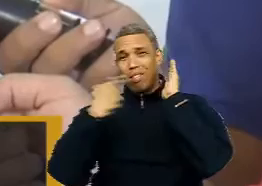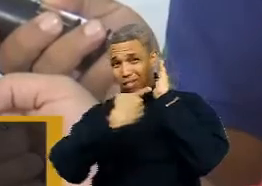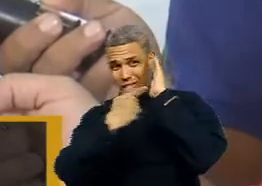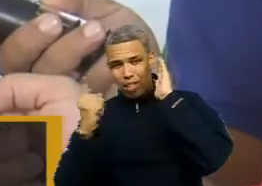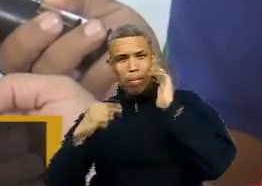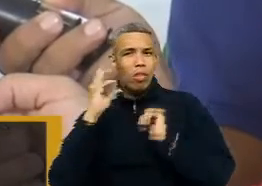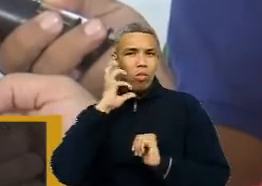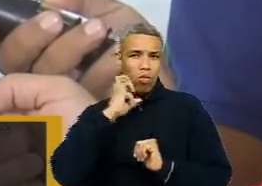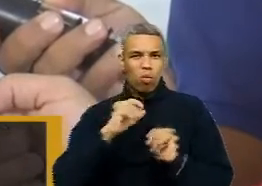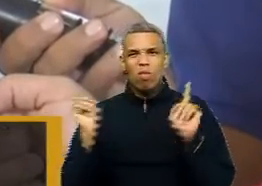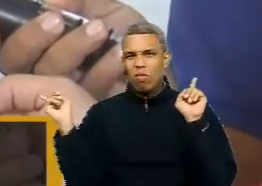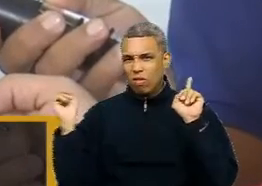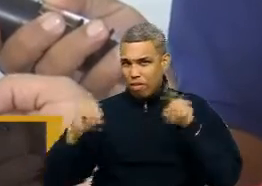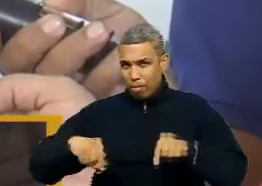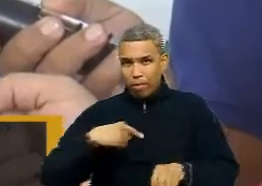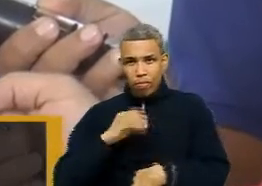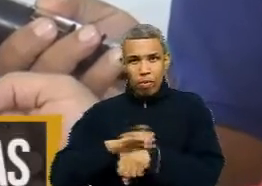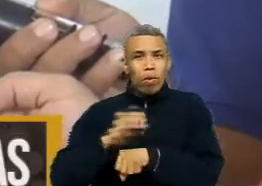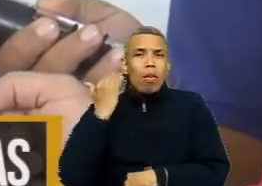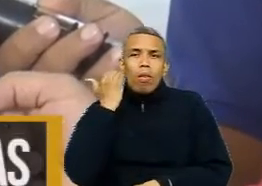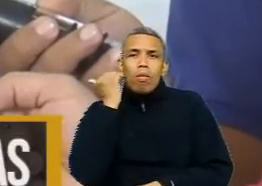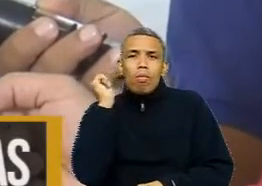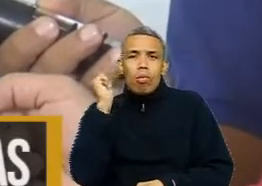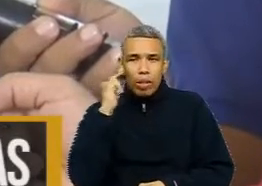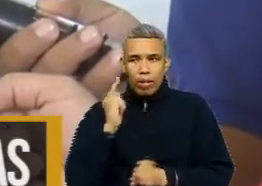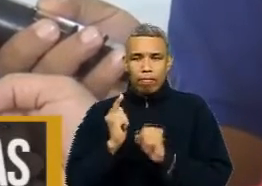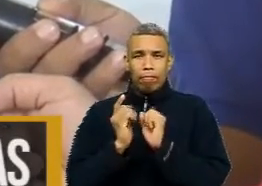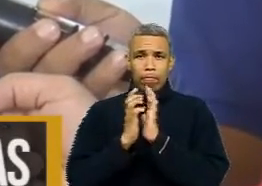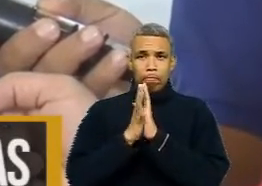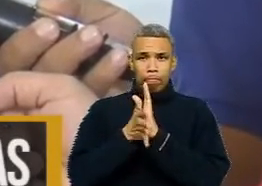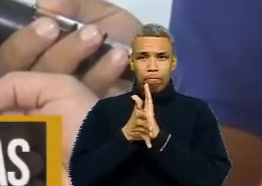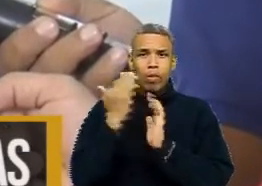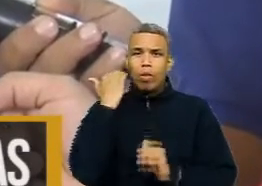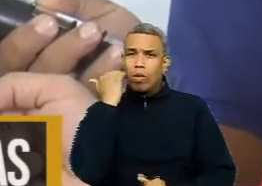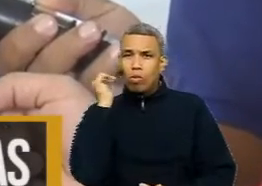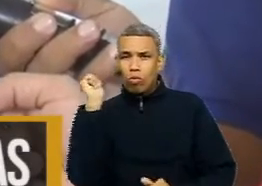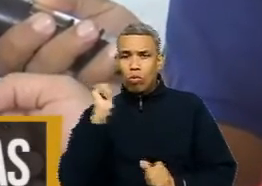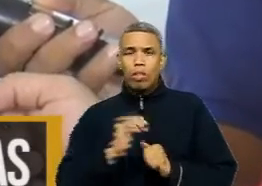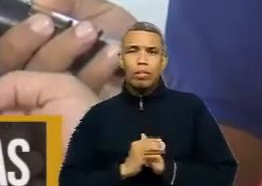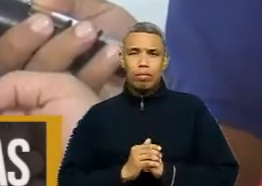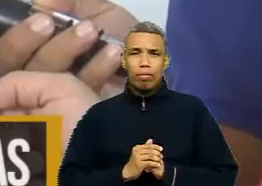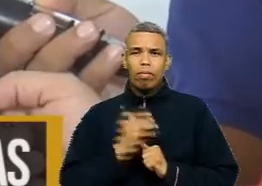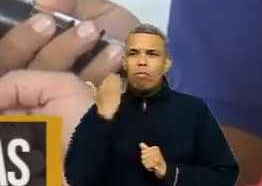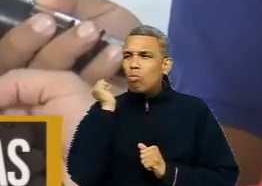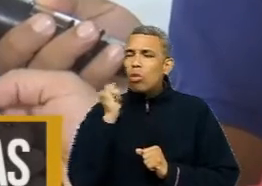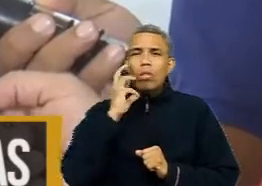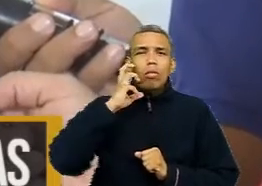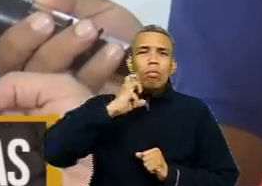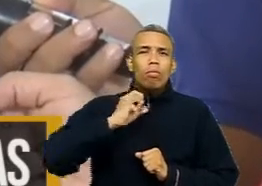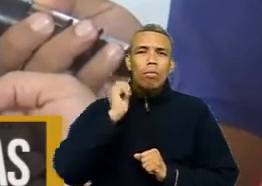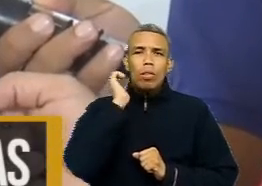celular. A una mujer, la cual, pues es una práctica que es muy usual en Barranca Bermeja,